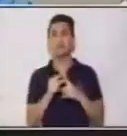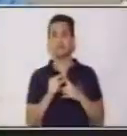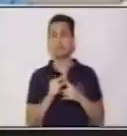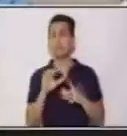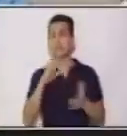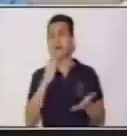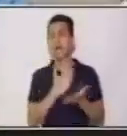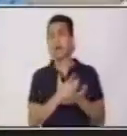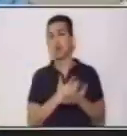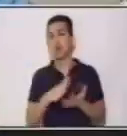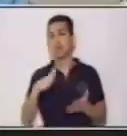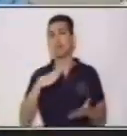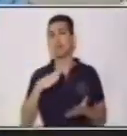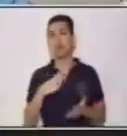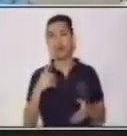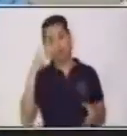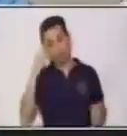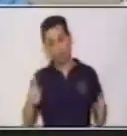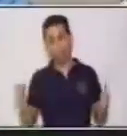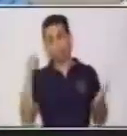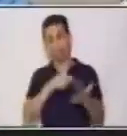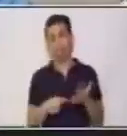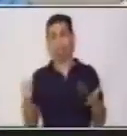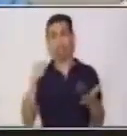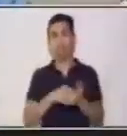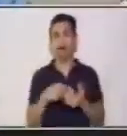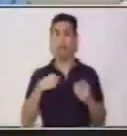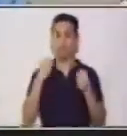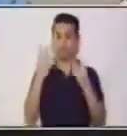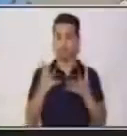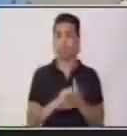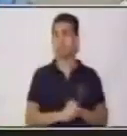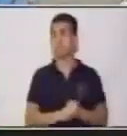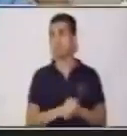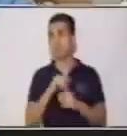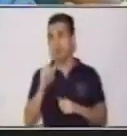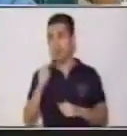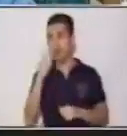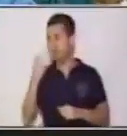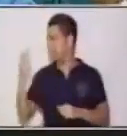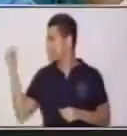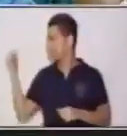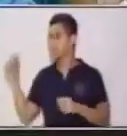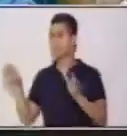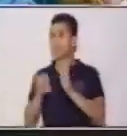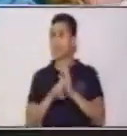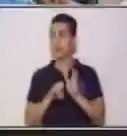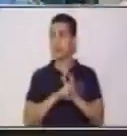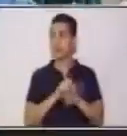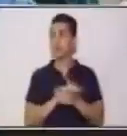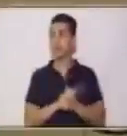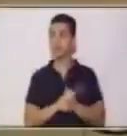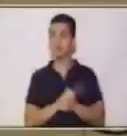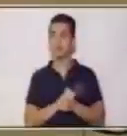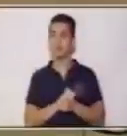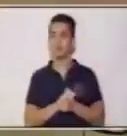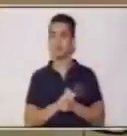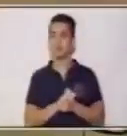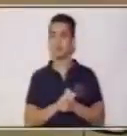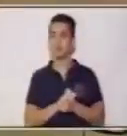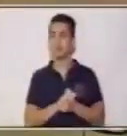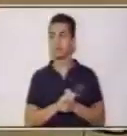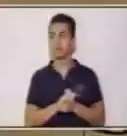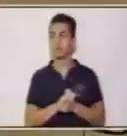no tener una monotonía en nuestras expresiones. Quiero que observes estos ejemplos y me digas